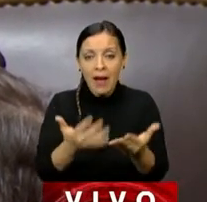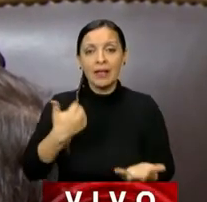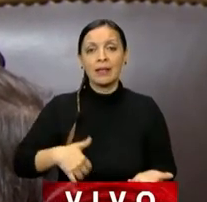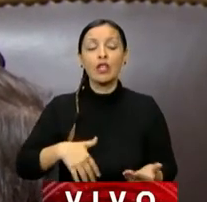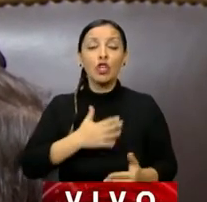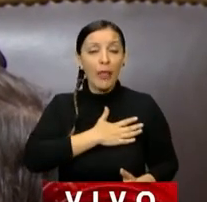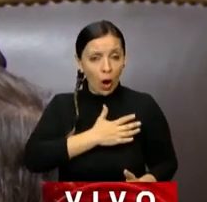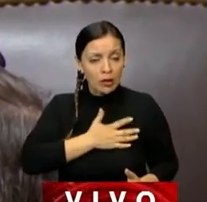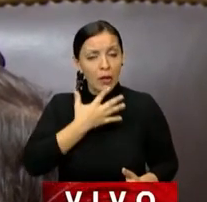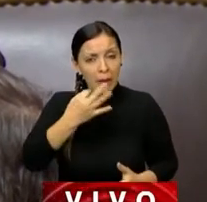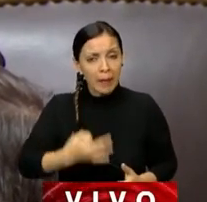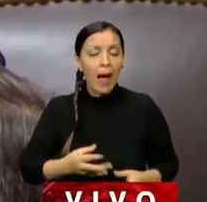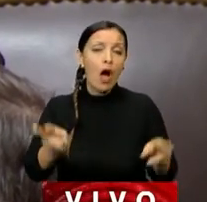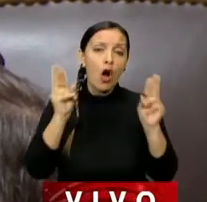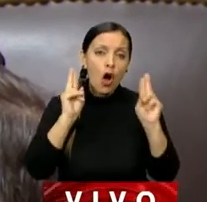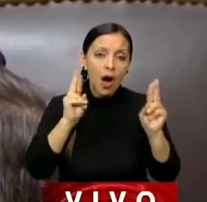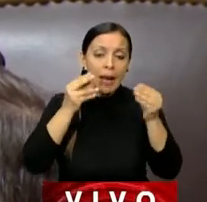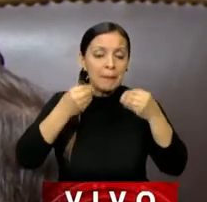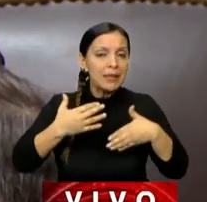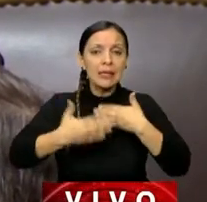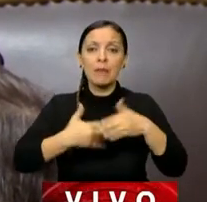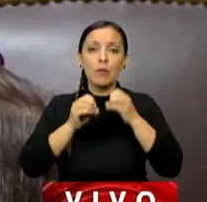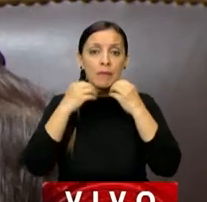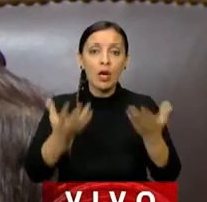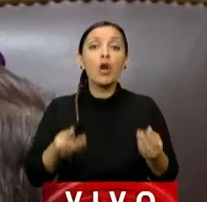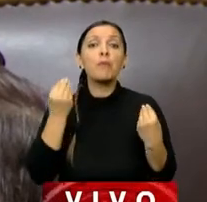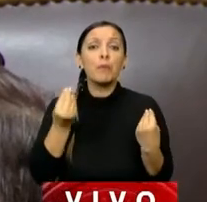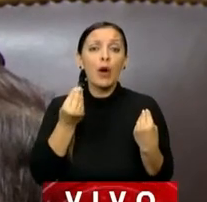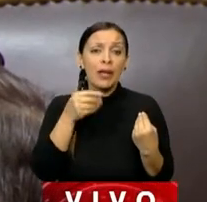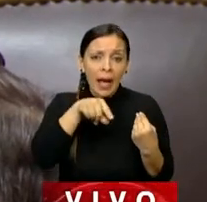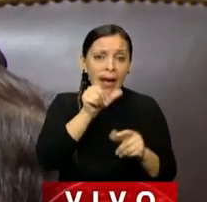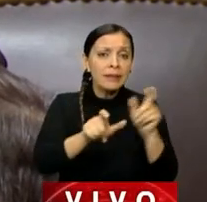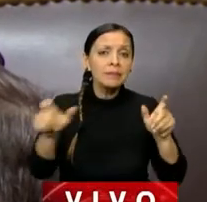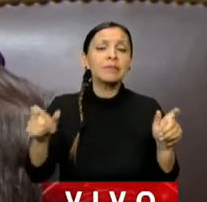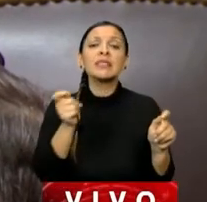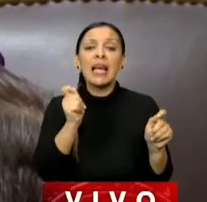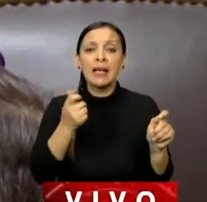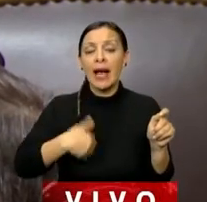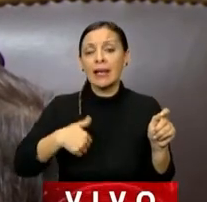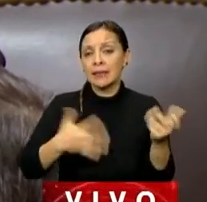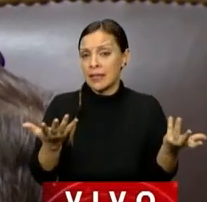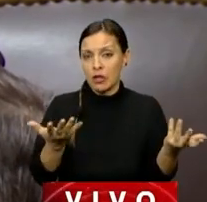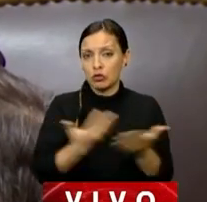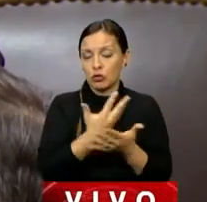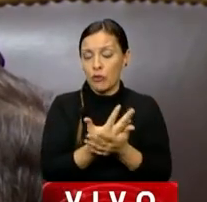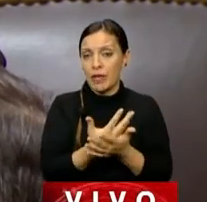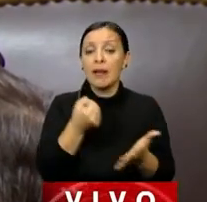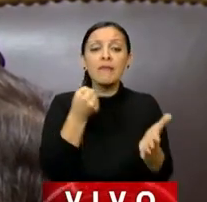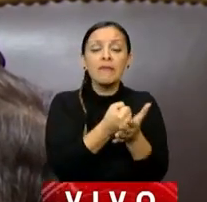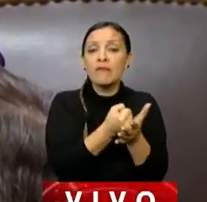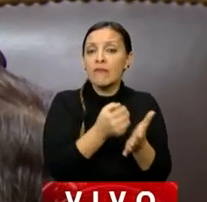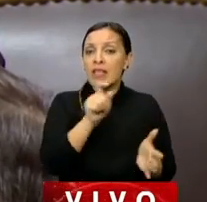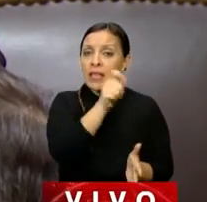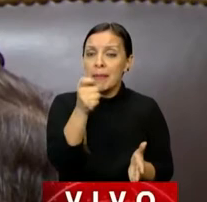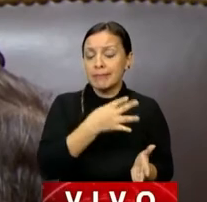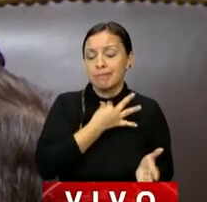de corazón que nos empiece a ir bien, porque en el medio los argentinos no llegan a fin de mes y realmente la